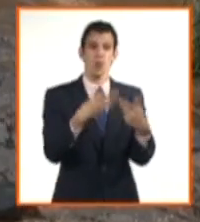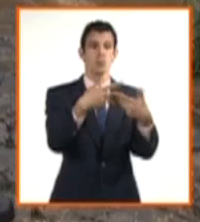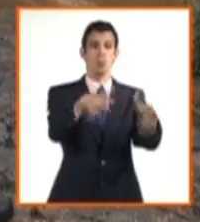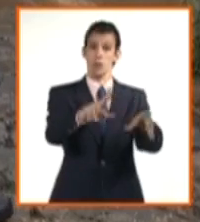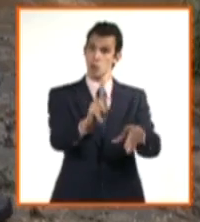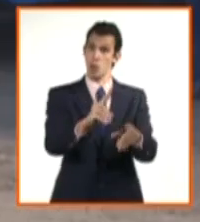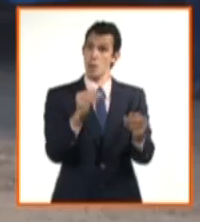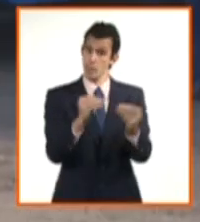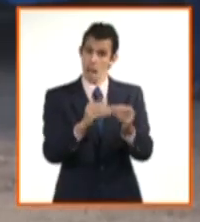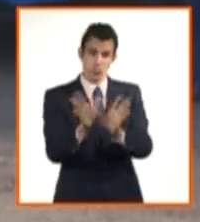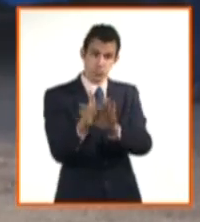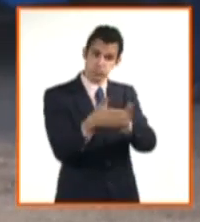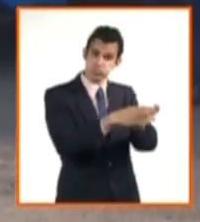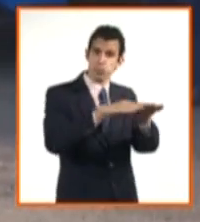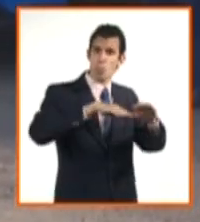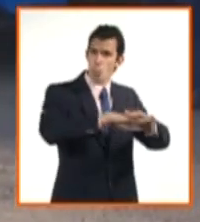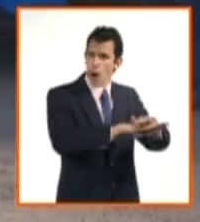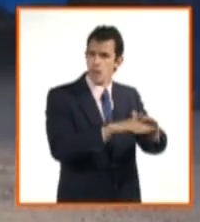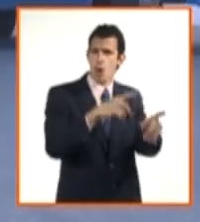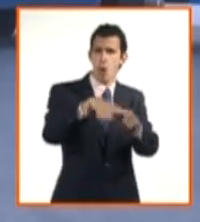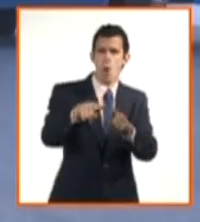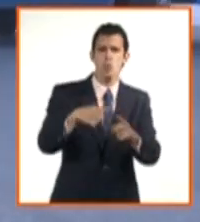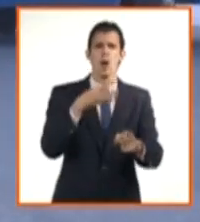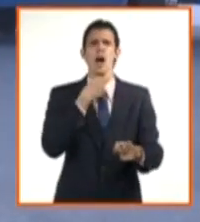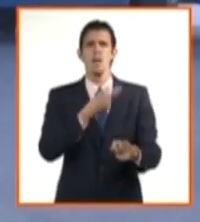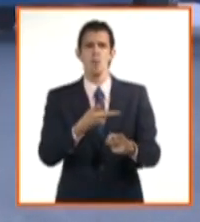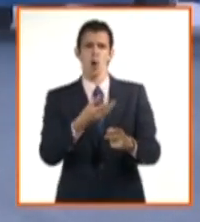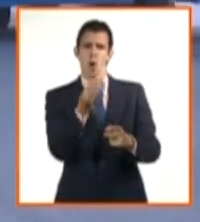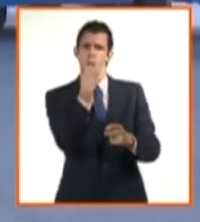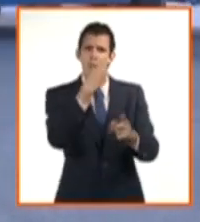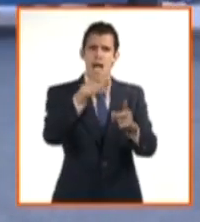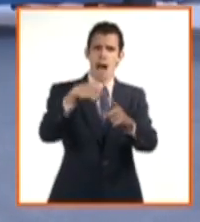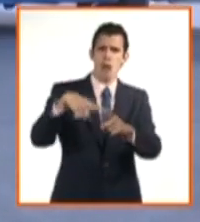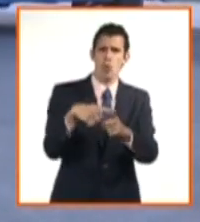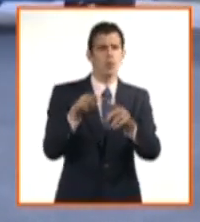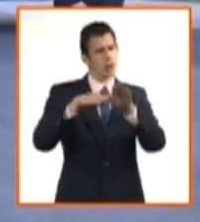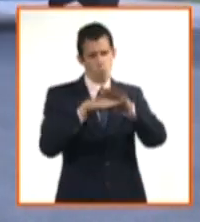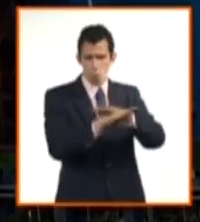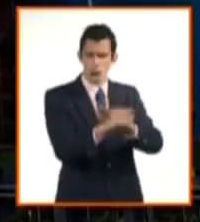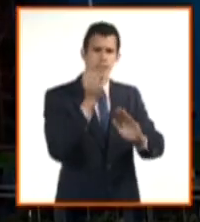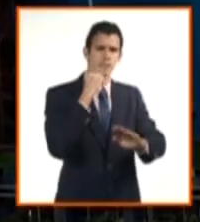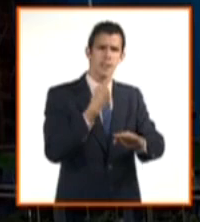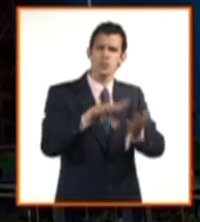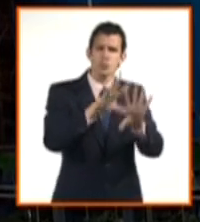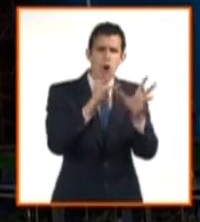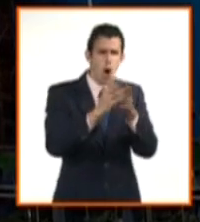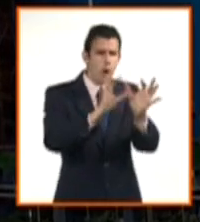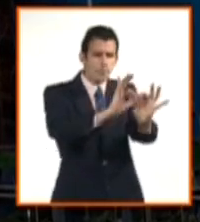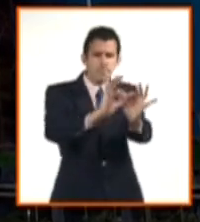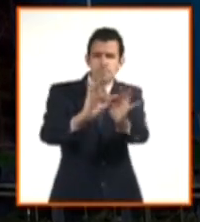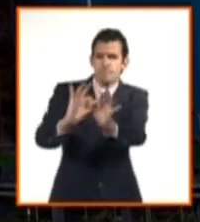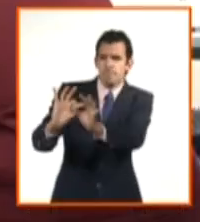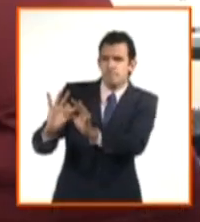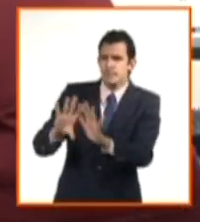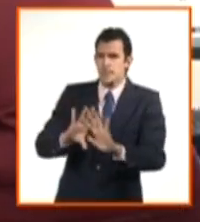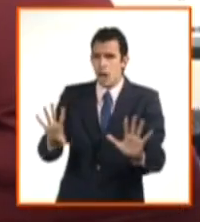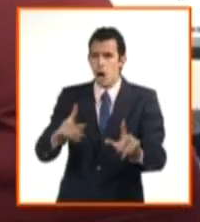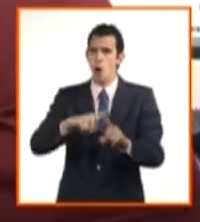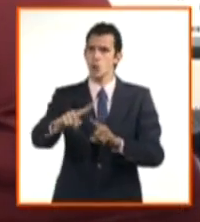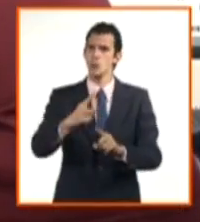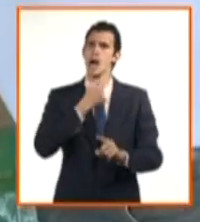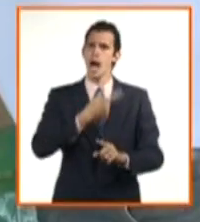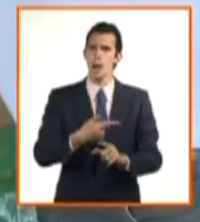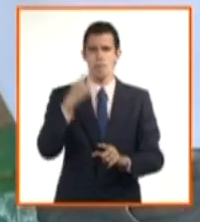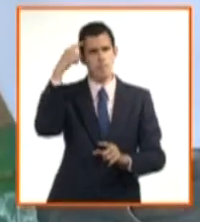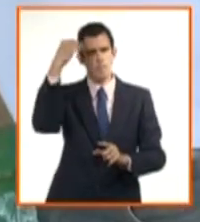durante la reunión se informó sobre la transportación de los estudiantes de los centros internos la generación eléctrica y el completamiento